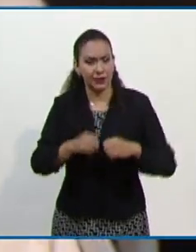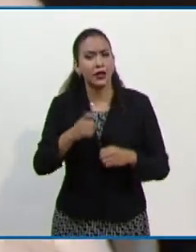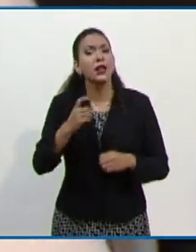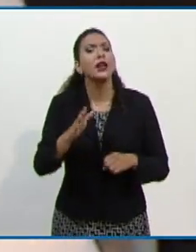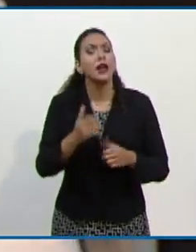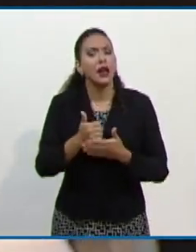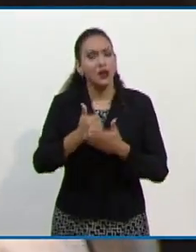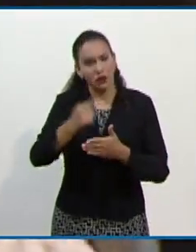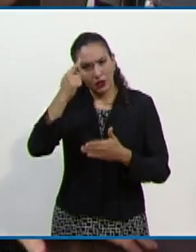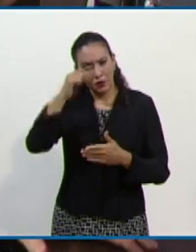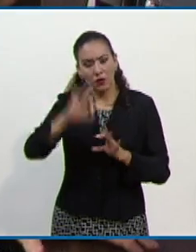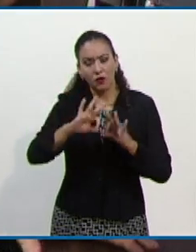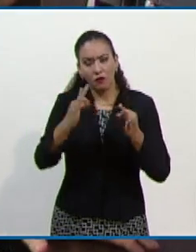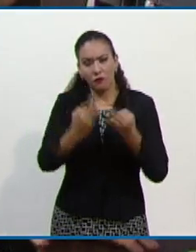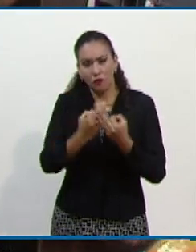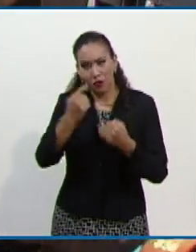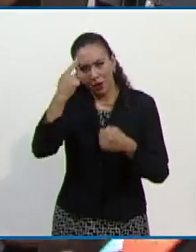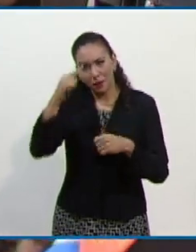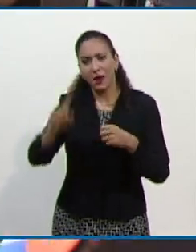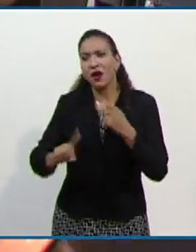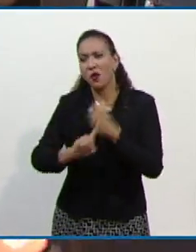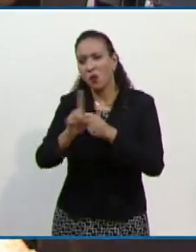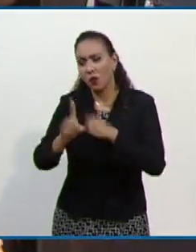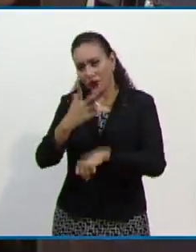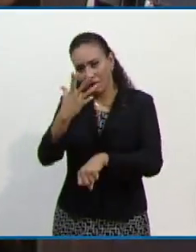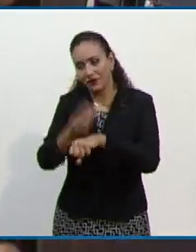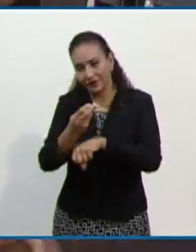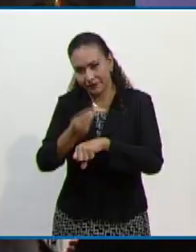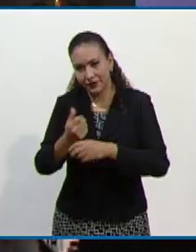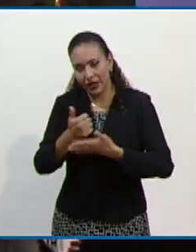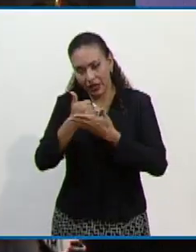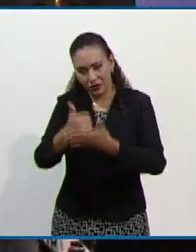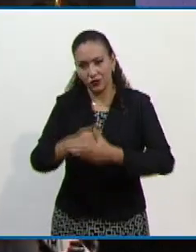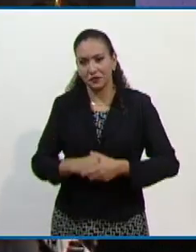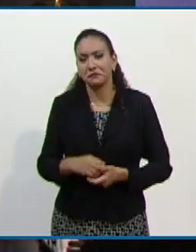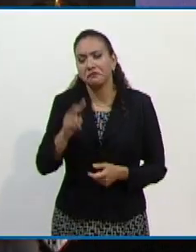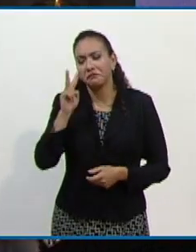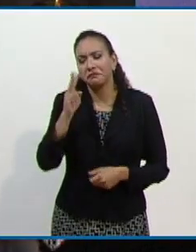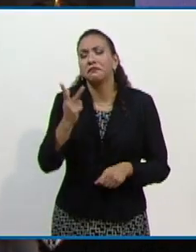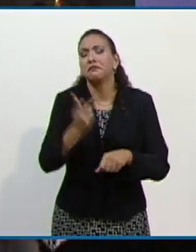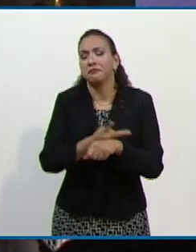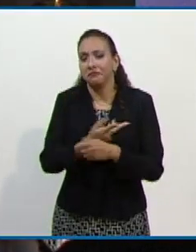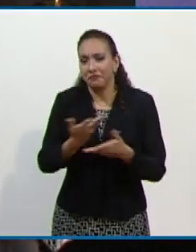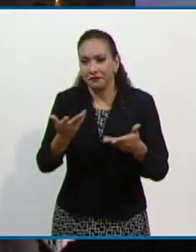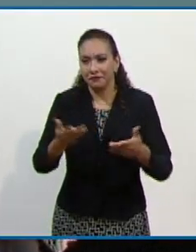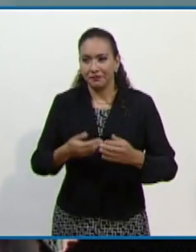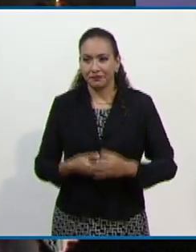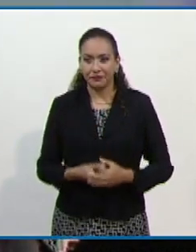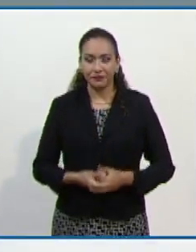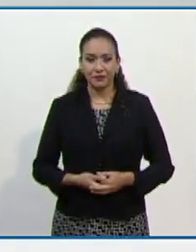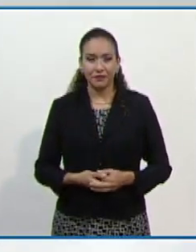mecanismo alternativo de solución de controversias. Veamos lo que indicó en este sentido.